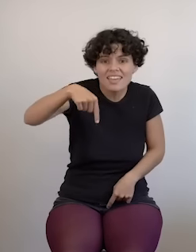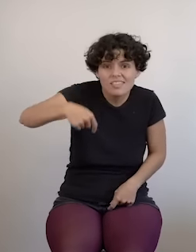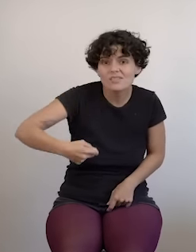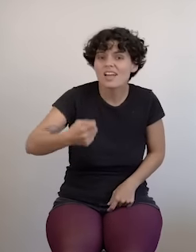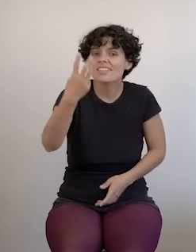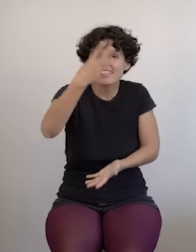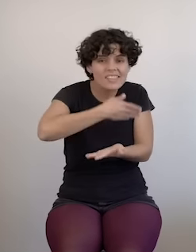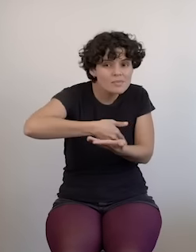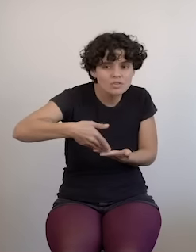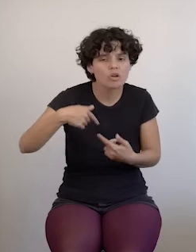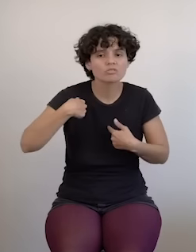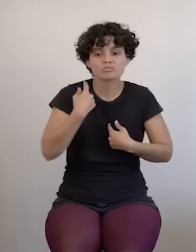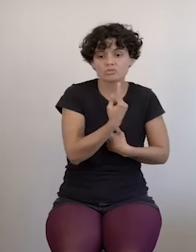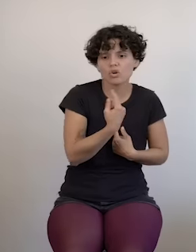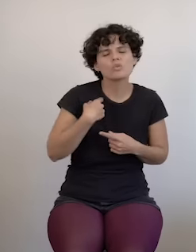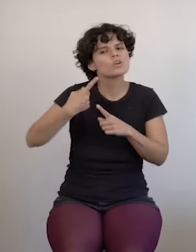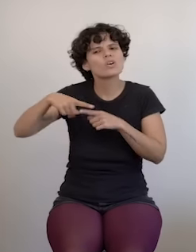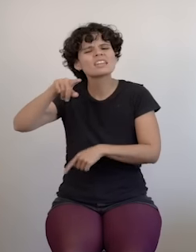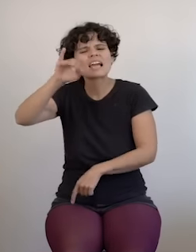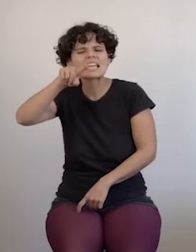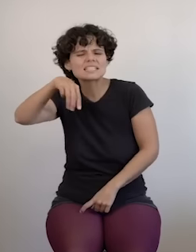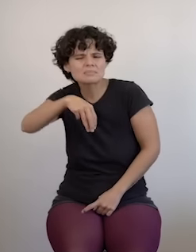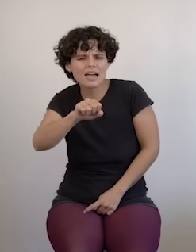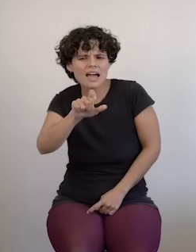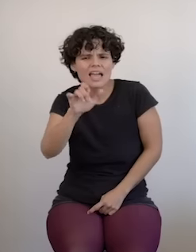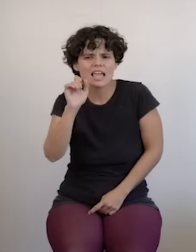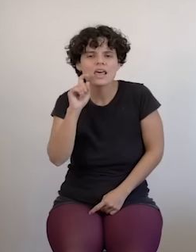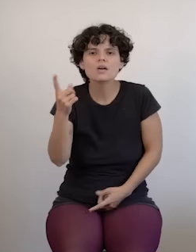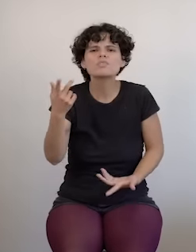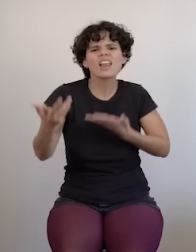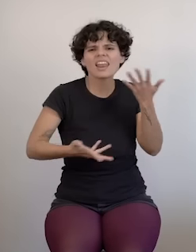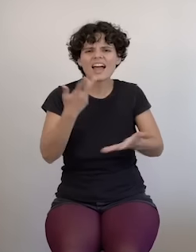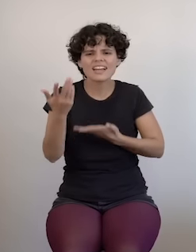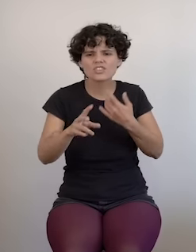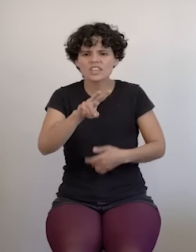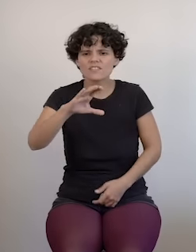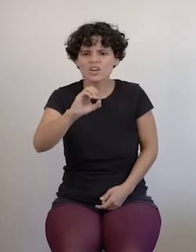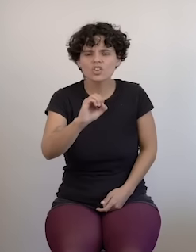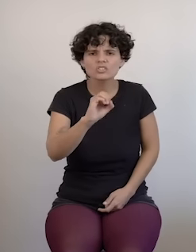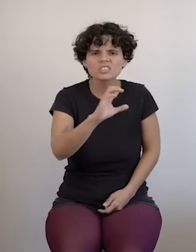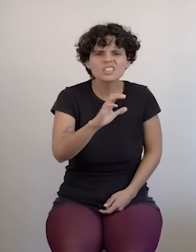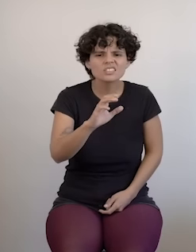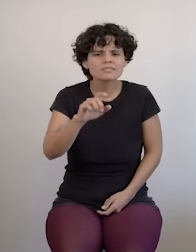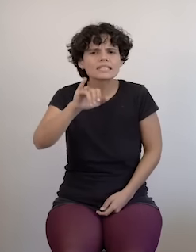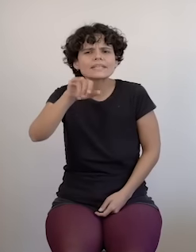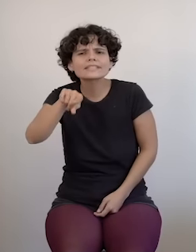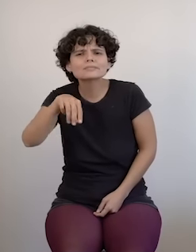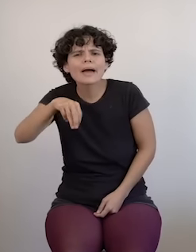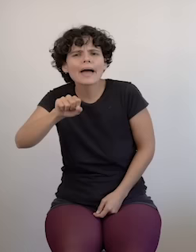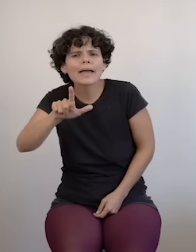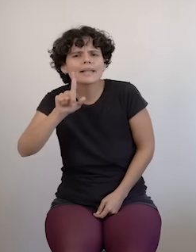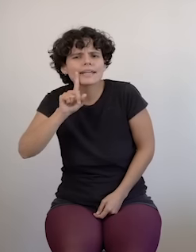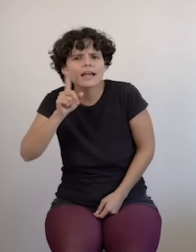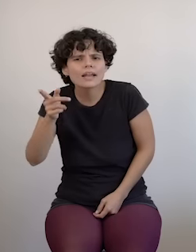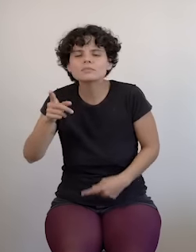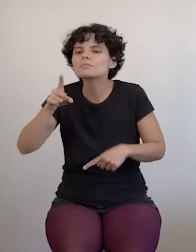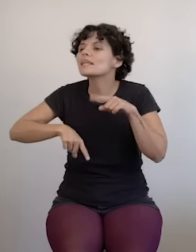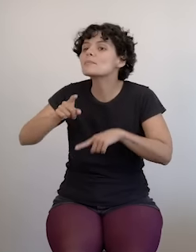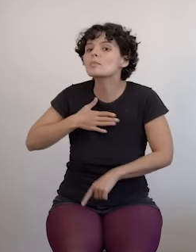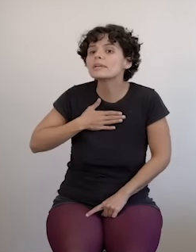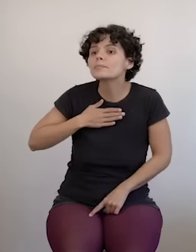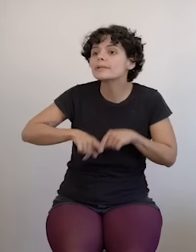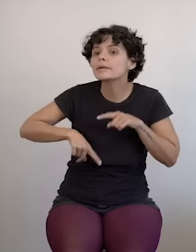1 millón. Gracias, weón. Yo soy el Ismael, que me... Una canción de Vico C. Sí. ¿Y quién chucha el Ismael? Mi primo. Ah, tu